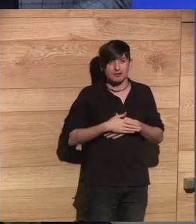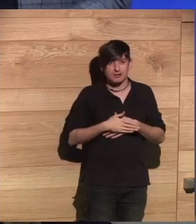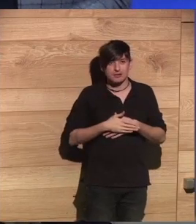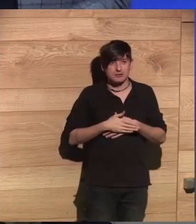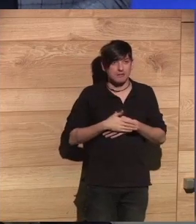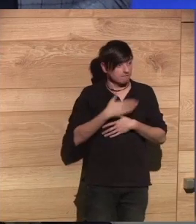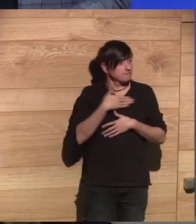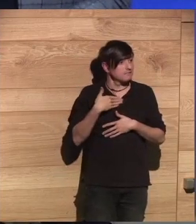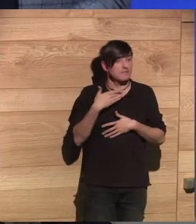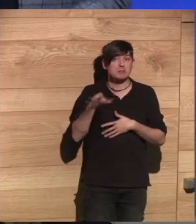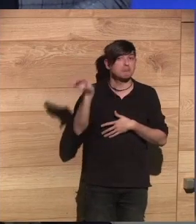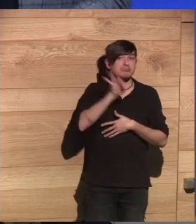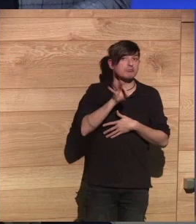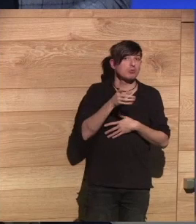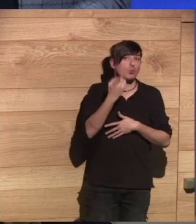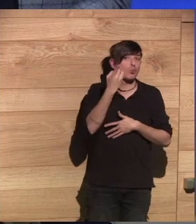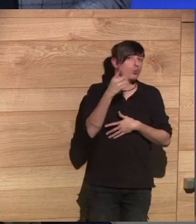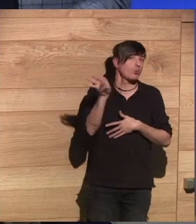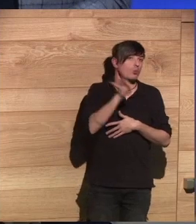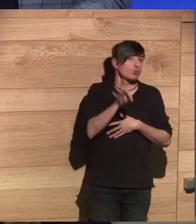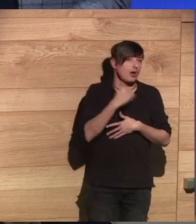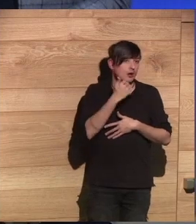¿Qué ponemos, maestro? Seleccione.